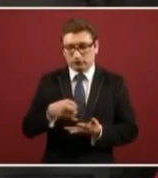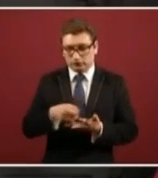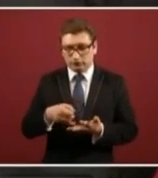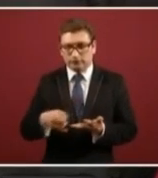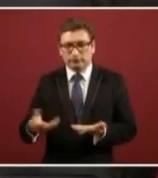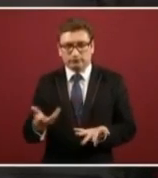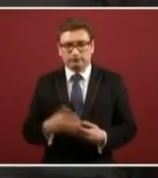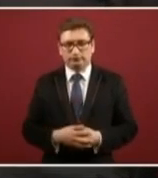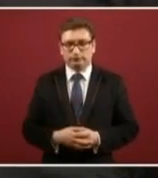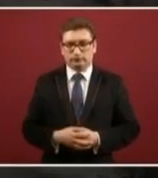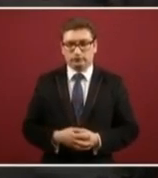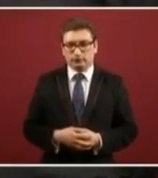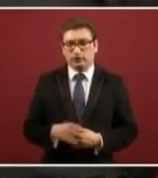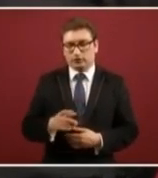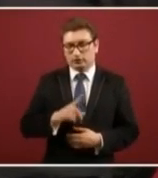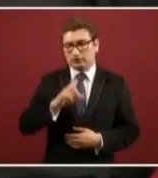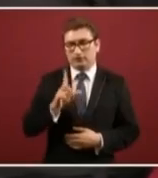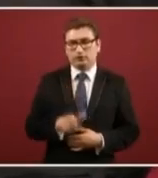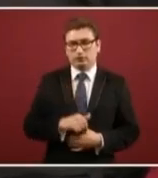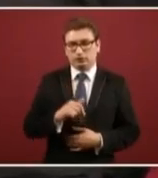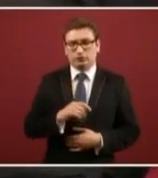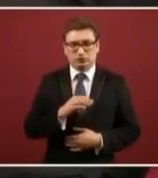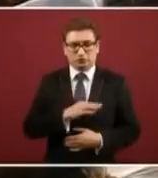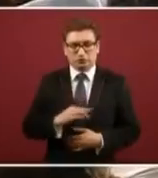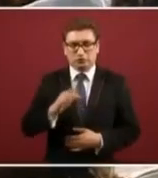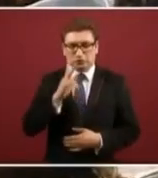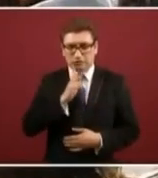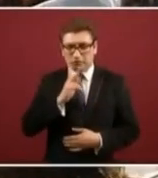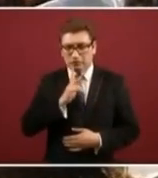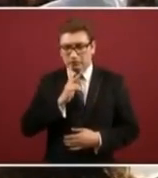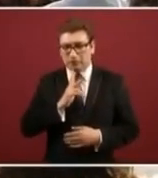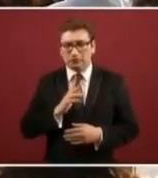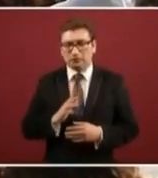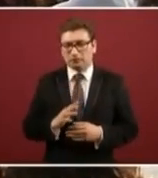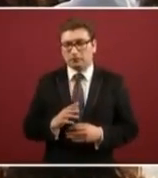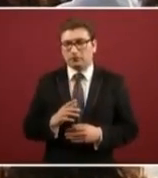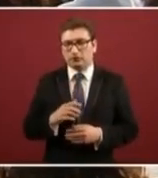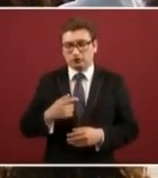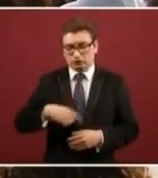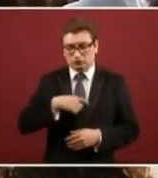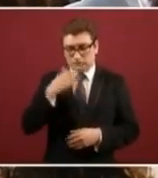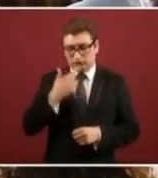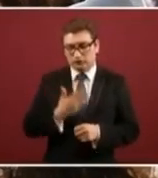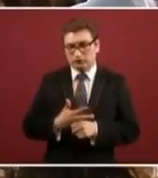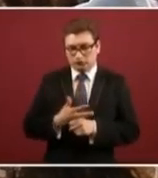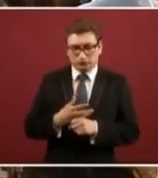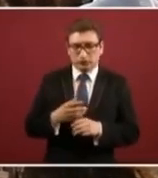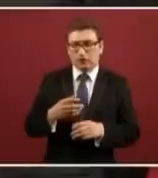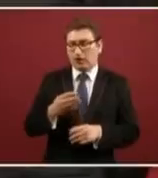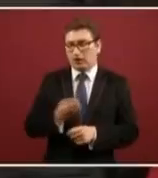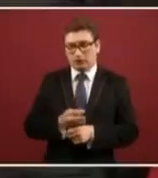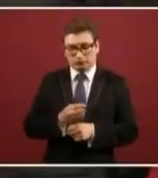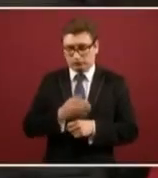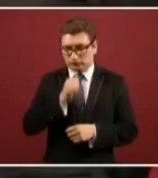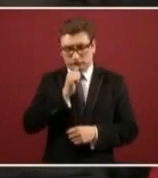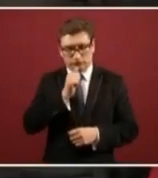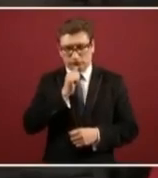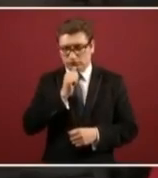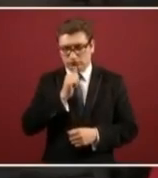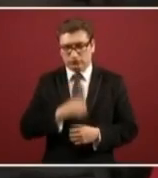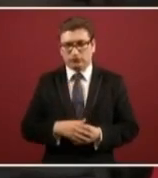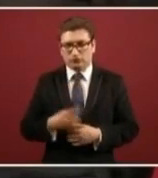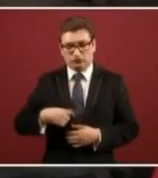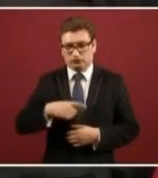agrícola, entonces sí sería parte de la responsabilidad de la Secretaría. Hoy por hoy no